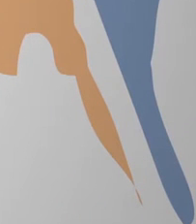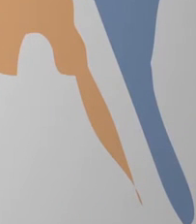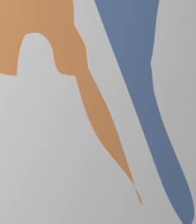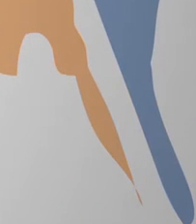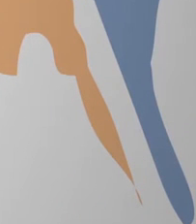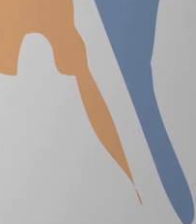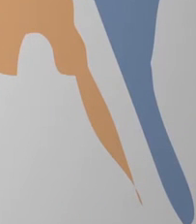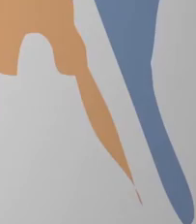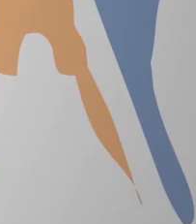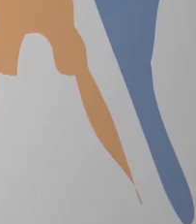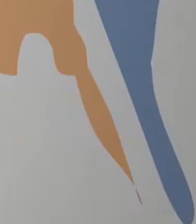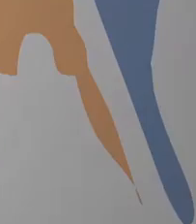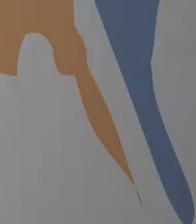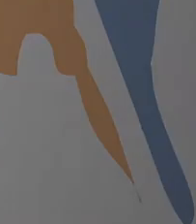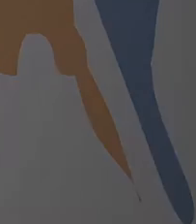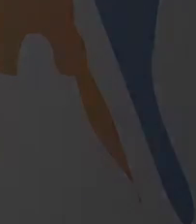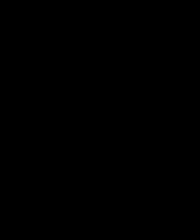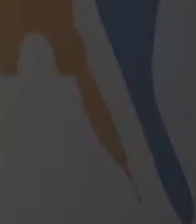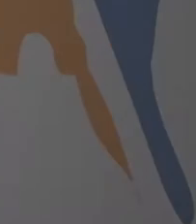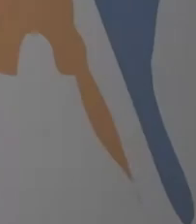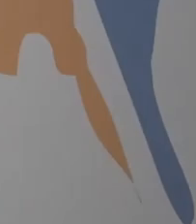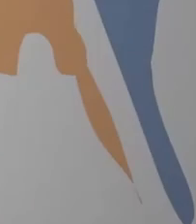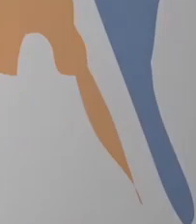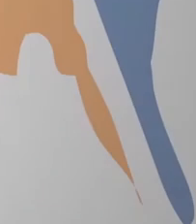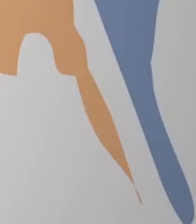y ah